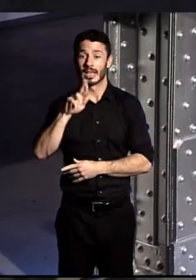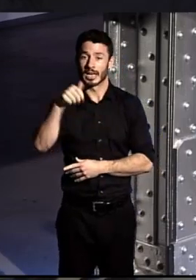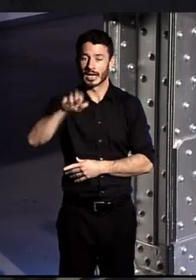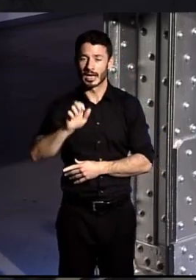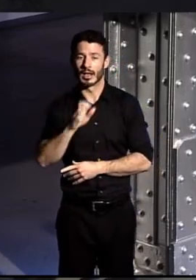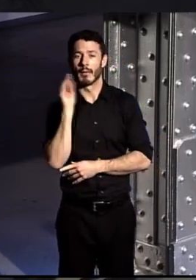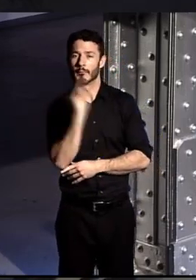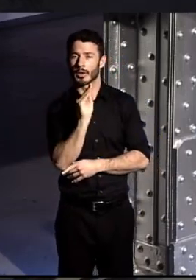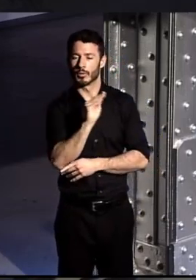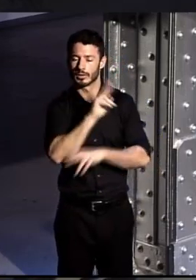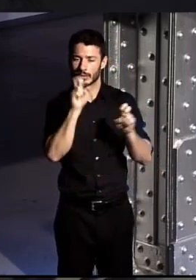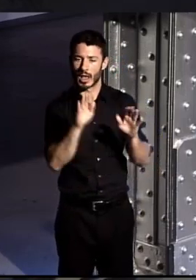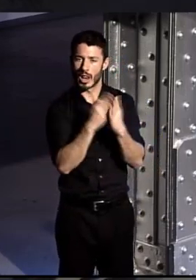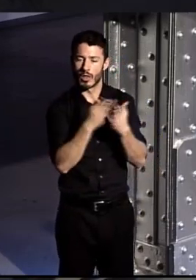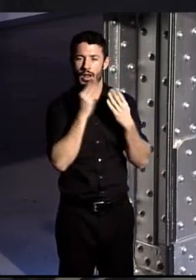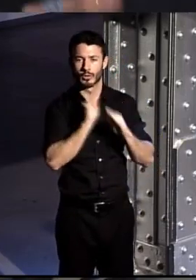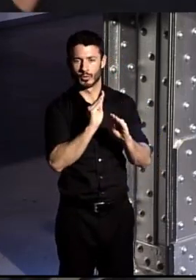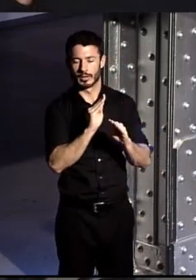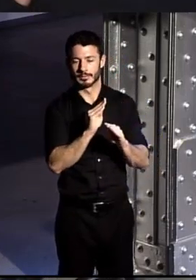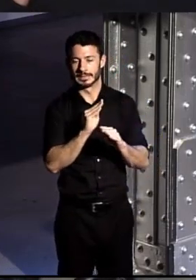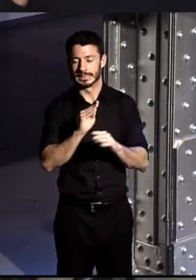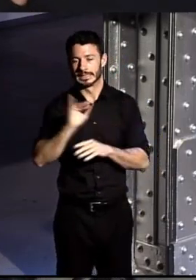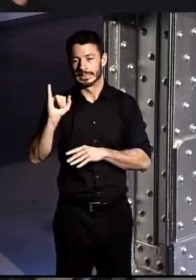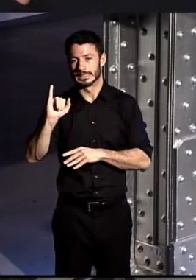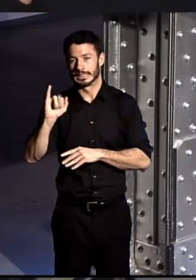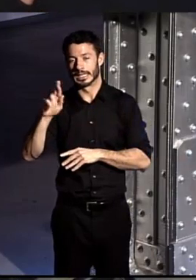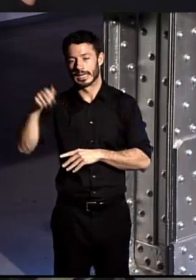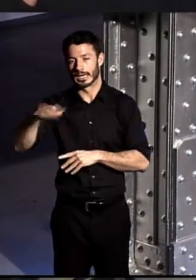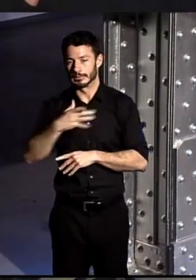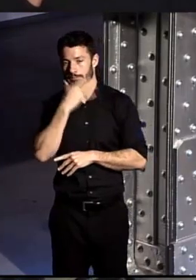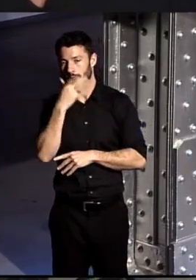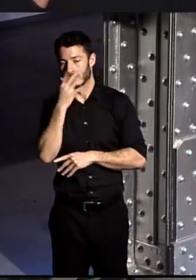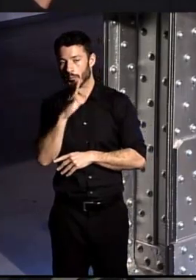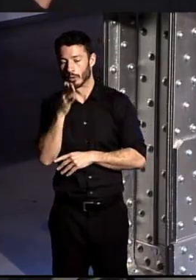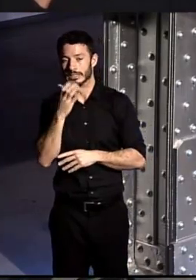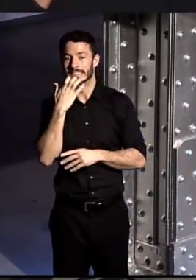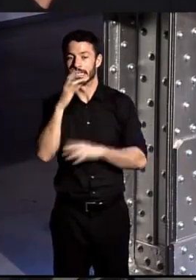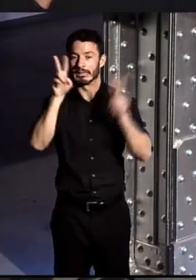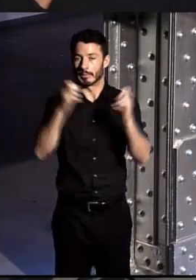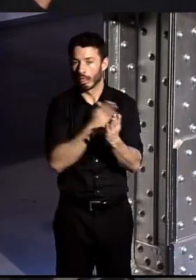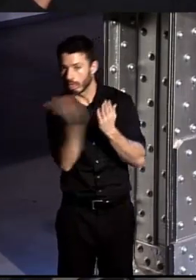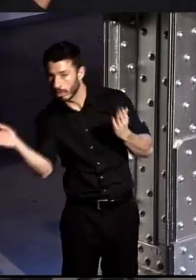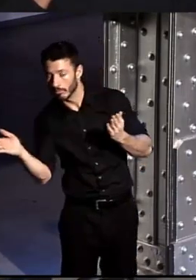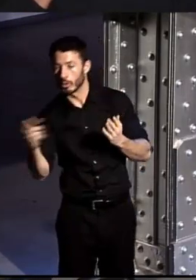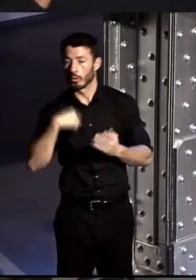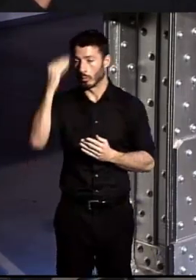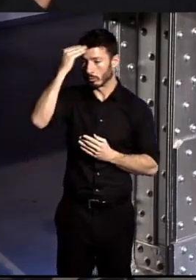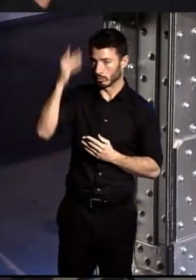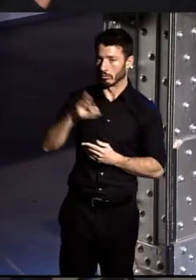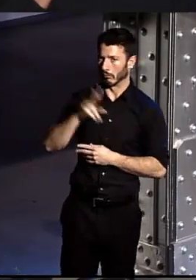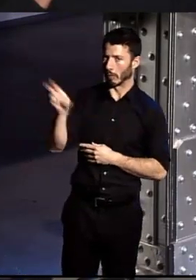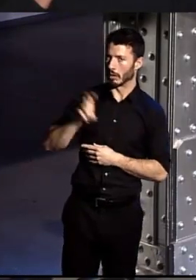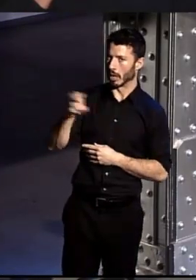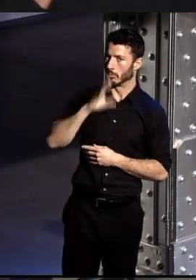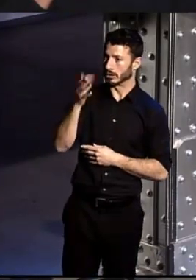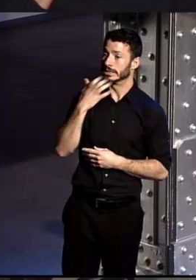también, que le daba un poco cosa hacértela por si se salía por la tangente, pero como yo creo que todo lo que tiene que ver con la creación, y en este caso con el lector de Claro, Julio Verne,